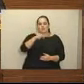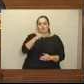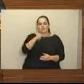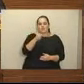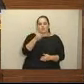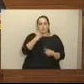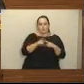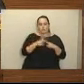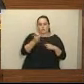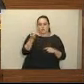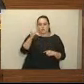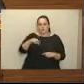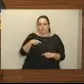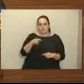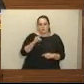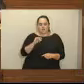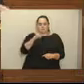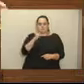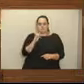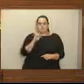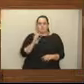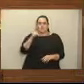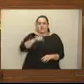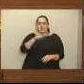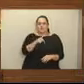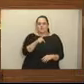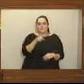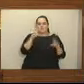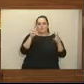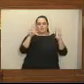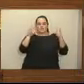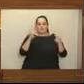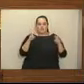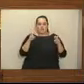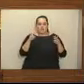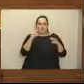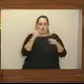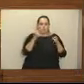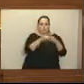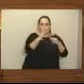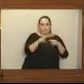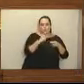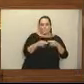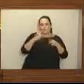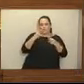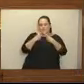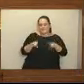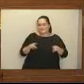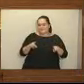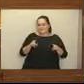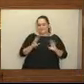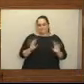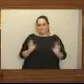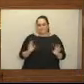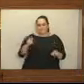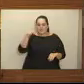hay. Y aquí no se puede recurrir a la distinción ideológica tan querida para usted. Yo creo que aquí no hay superioridad